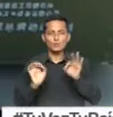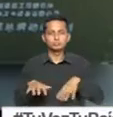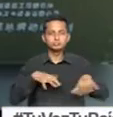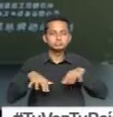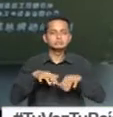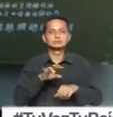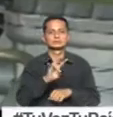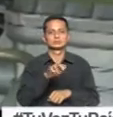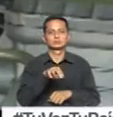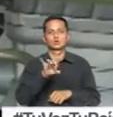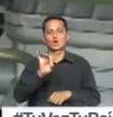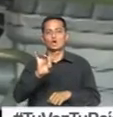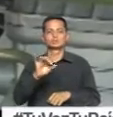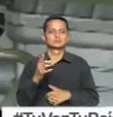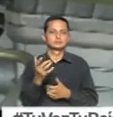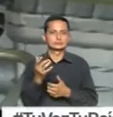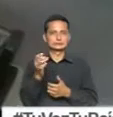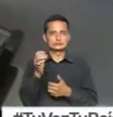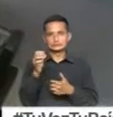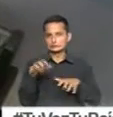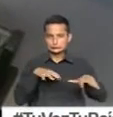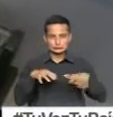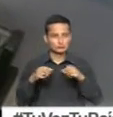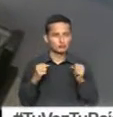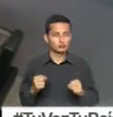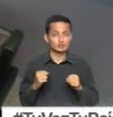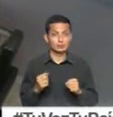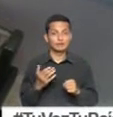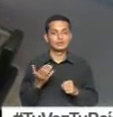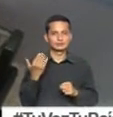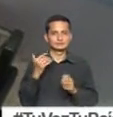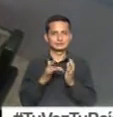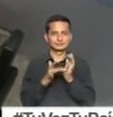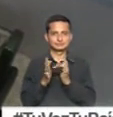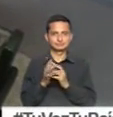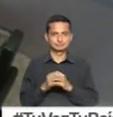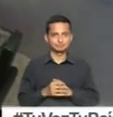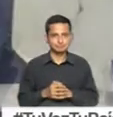de 7.8 grados en la escala de Richter de abril pasado.